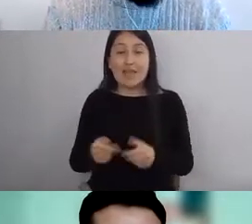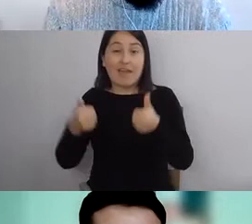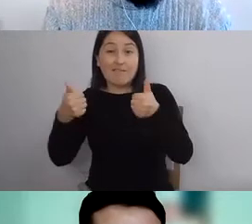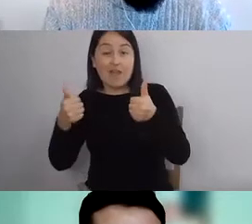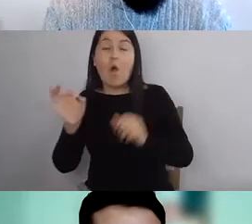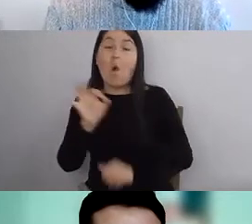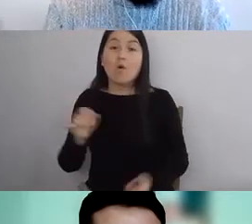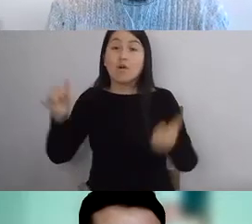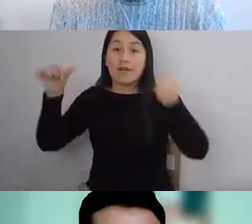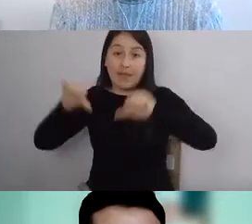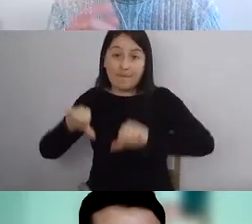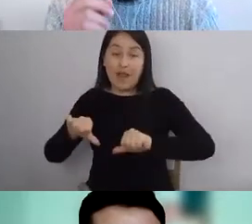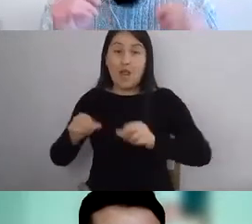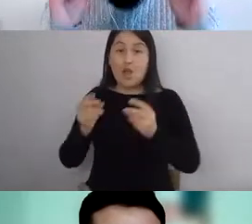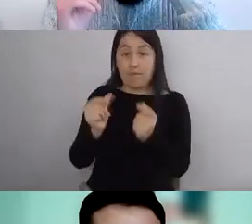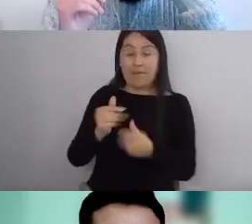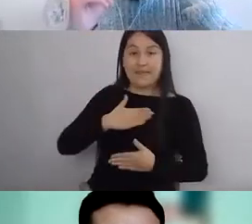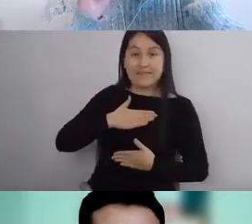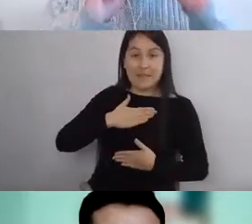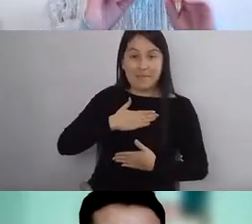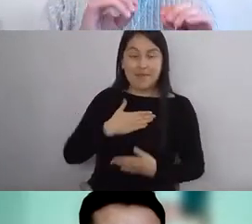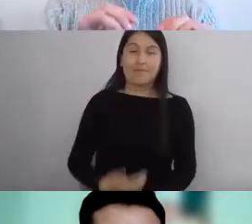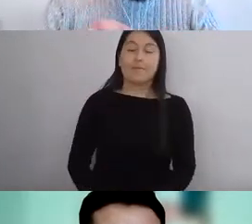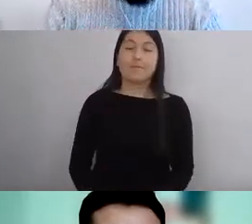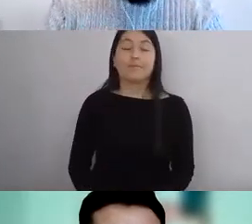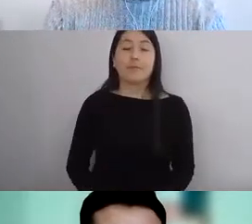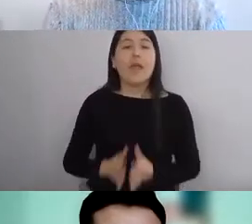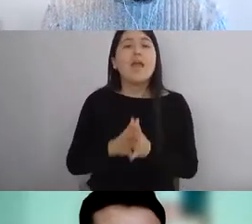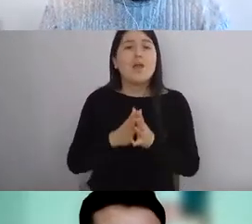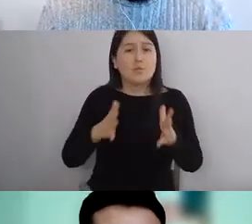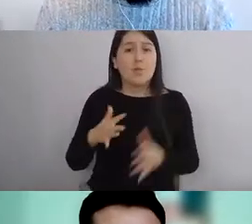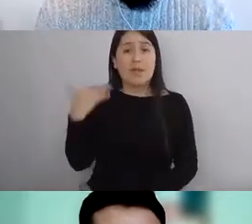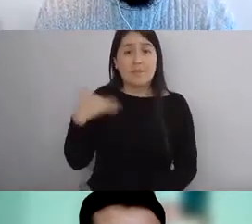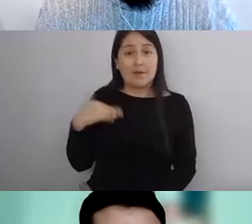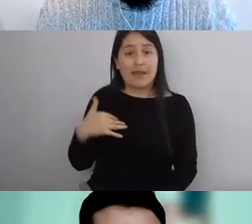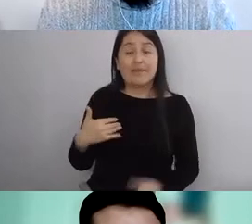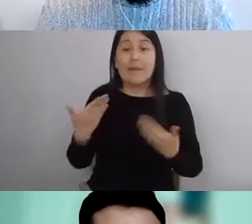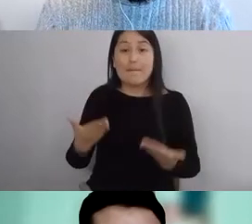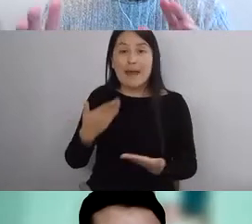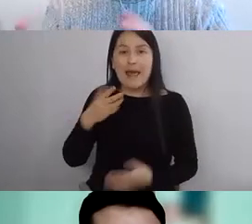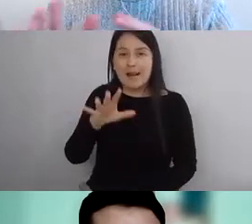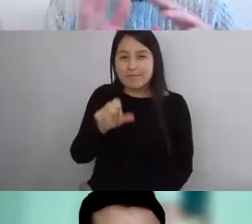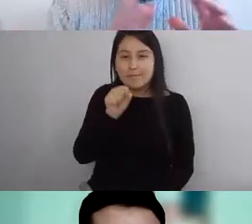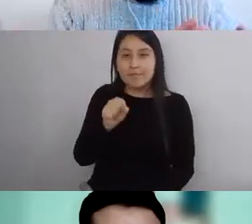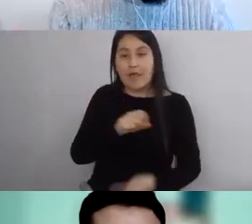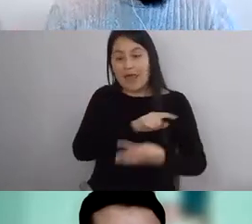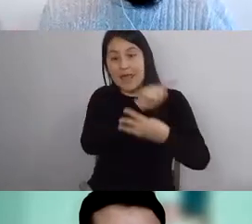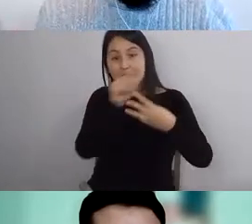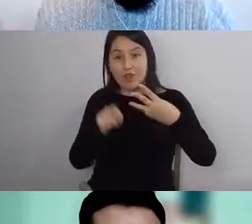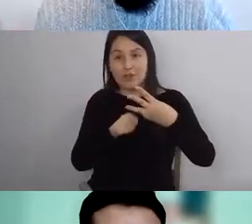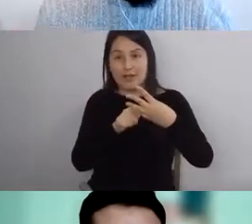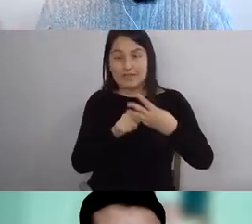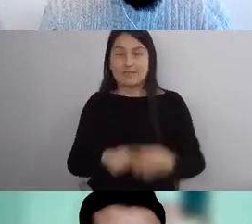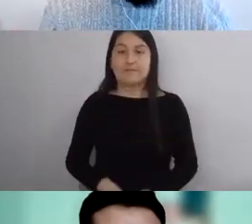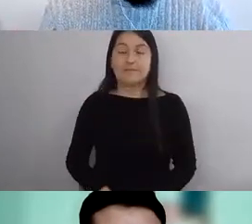una competencia mía, etcétera. ¿Ya? Es muy importante para reconocer estos tres componentes. Todas las personas que